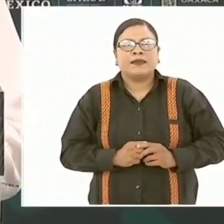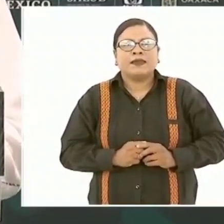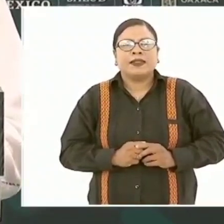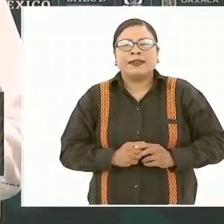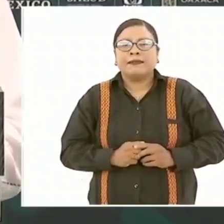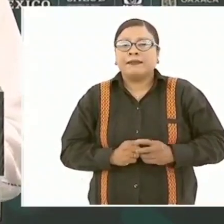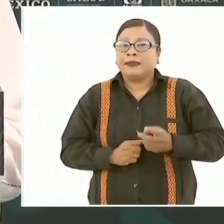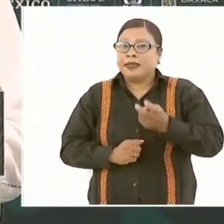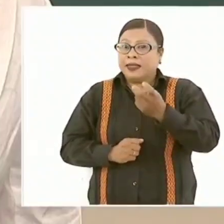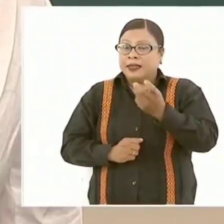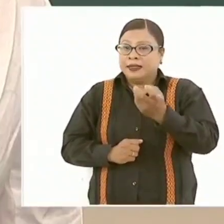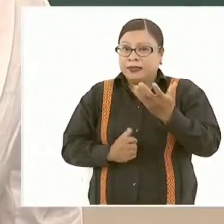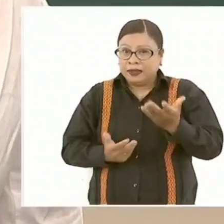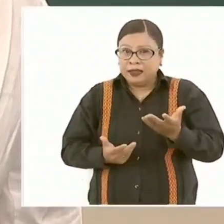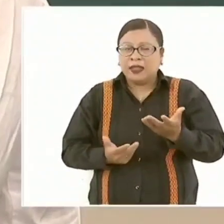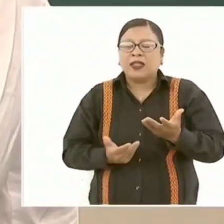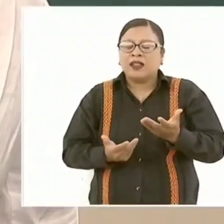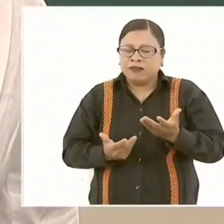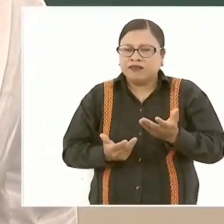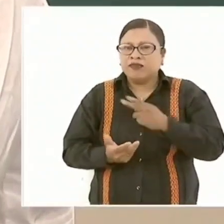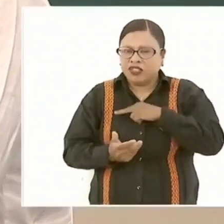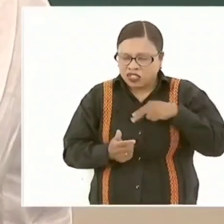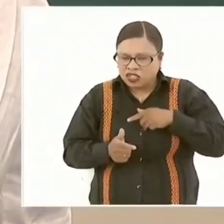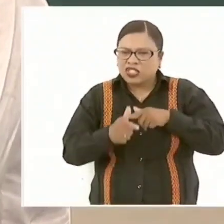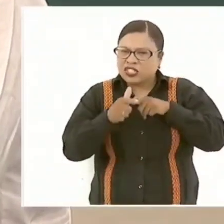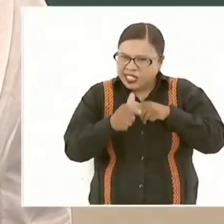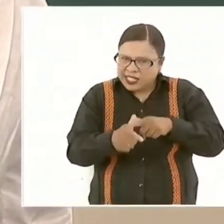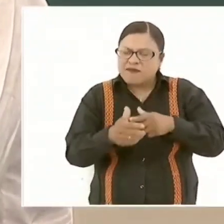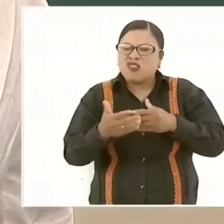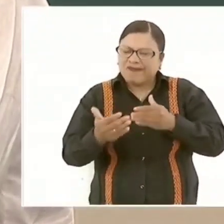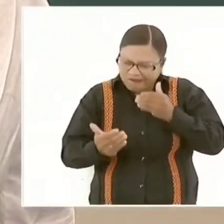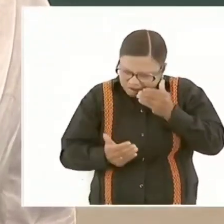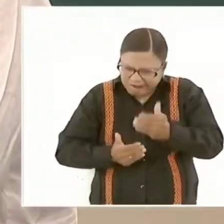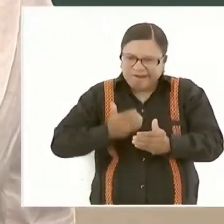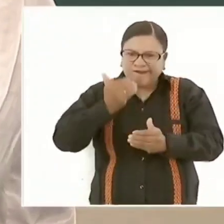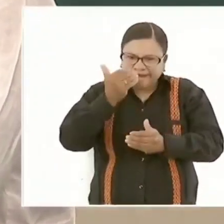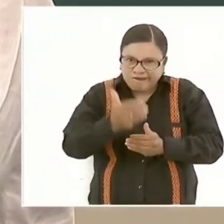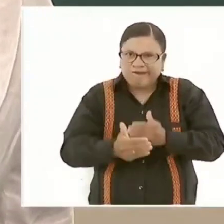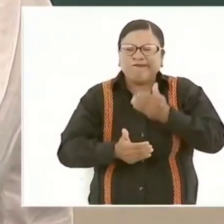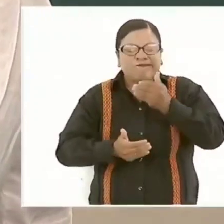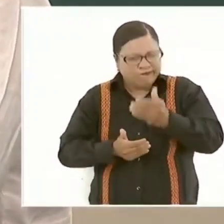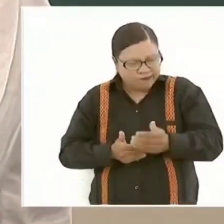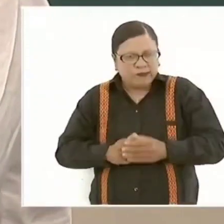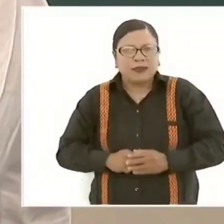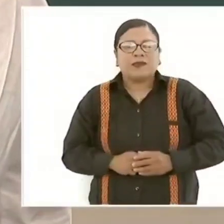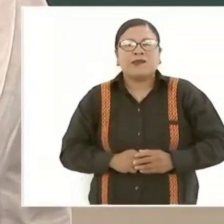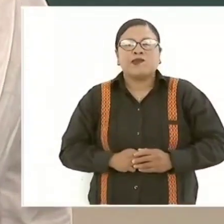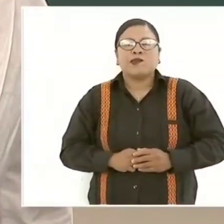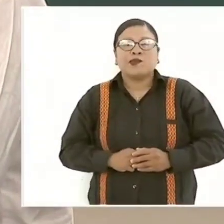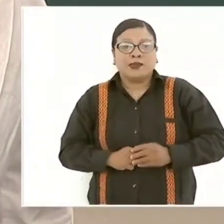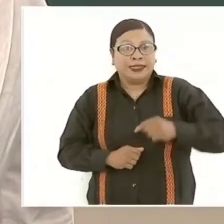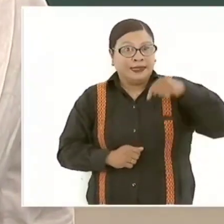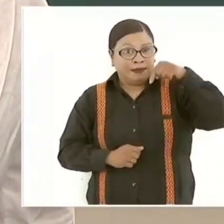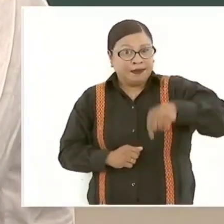Vamos a seguir avanzando. También aquí